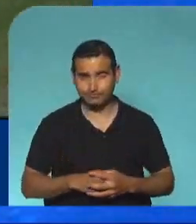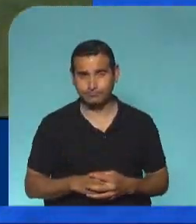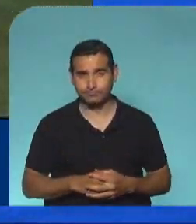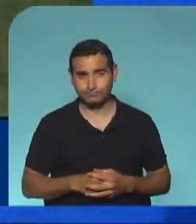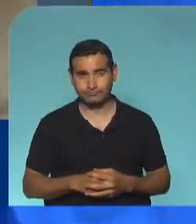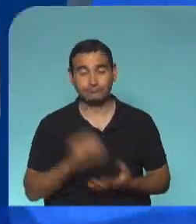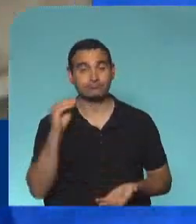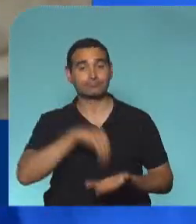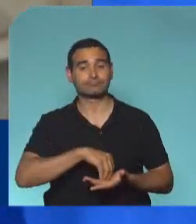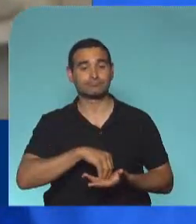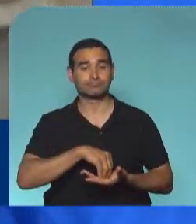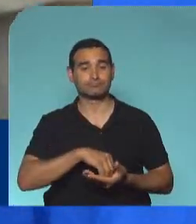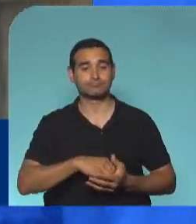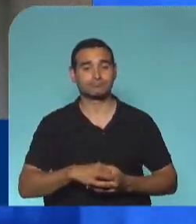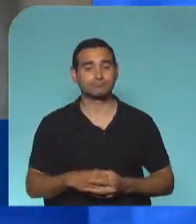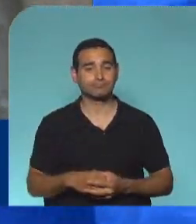Además,